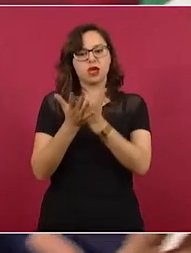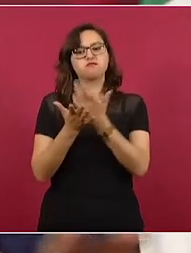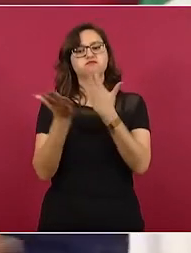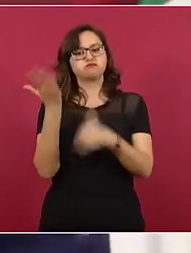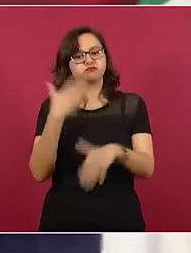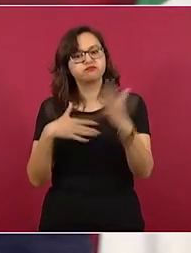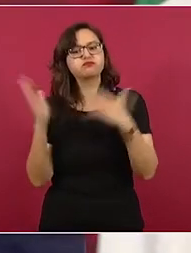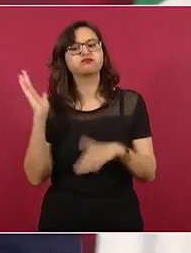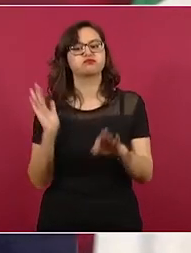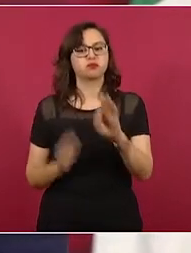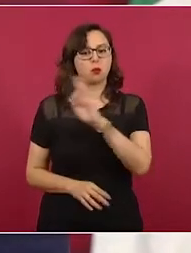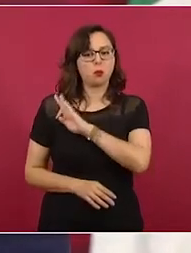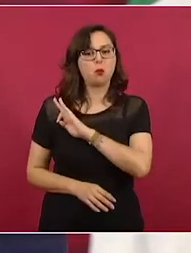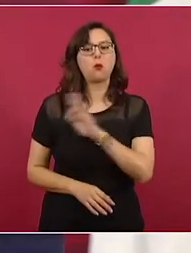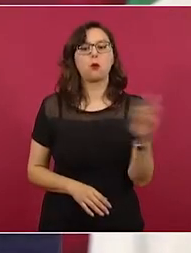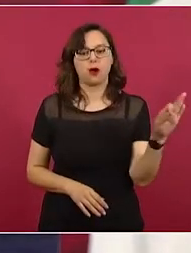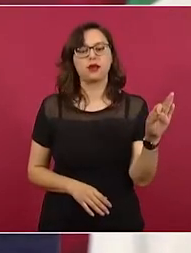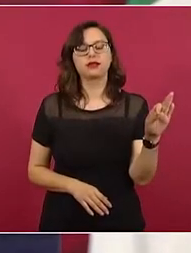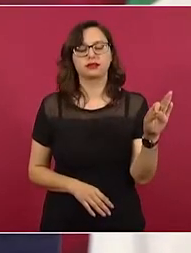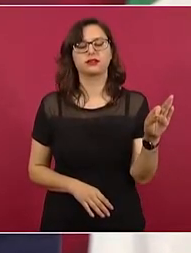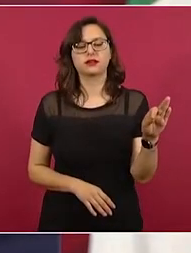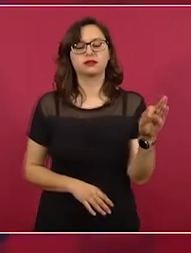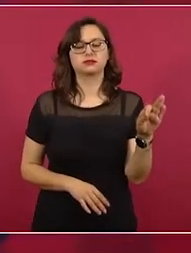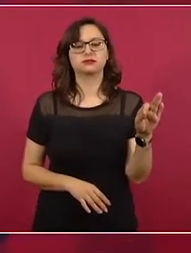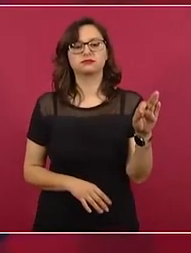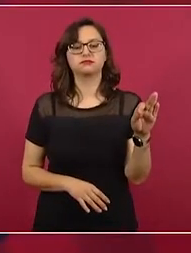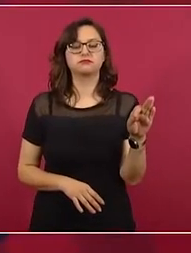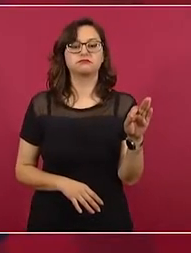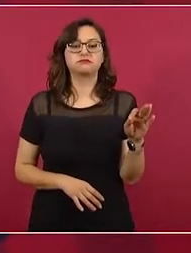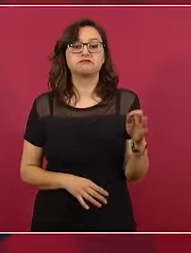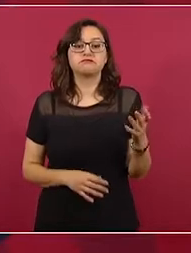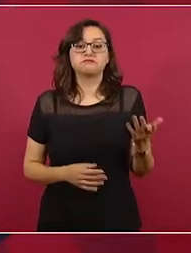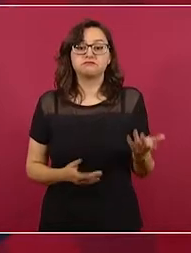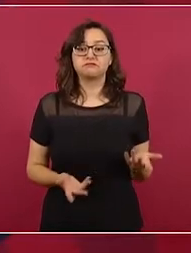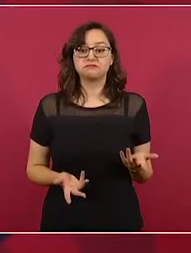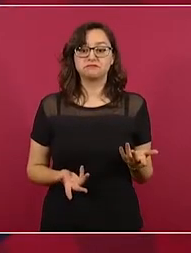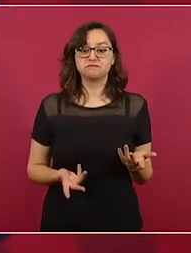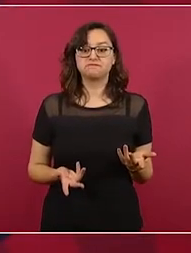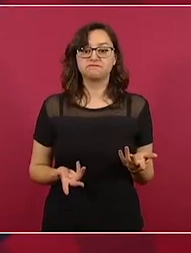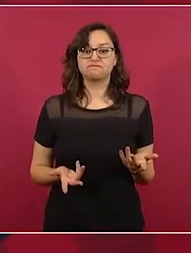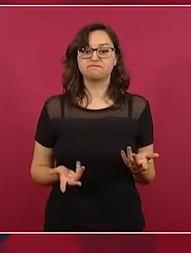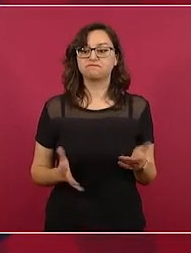bien, diría, aún con pérdidas de vidas,